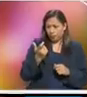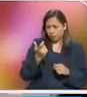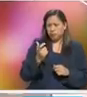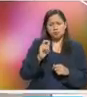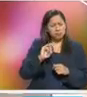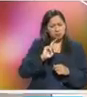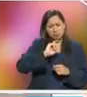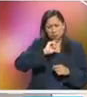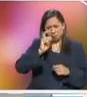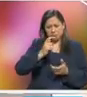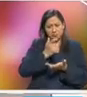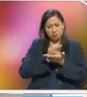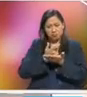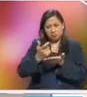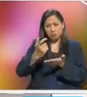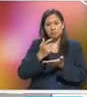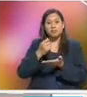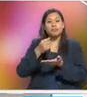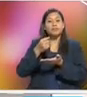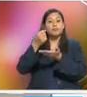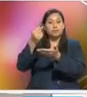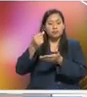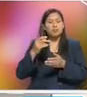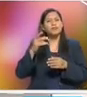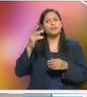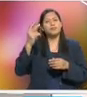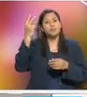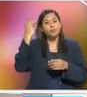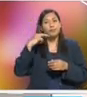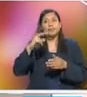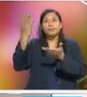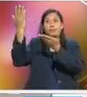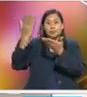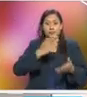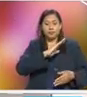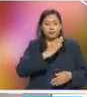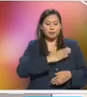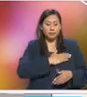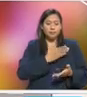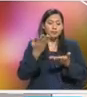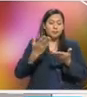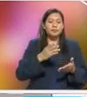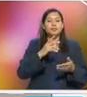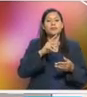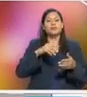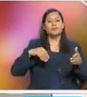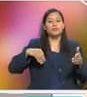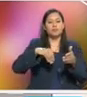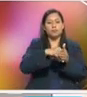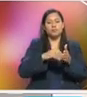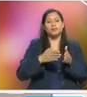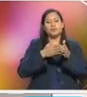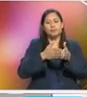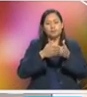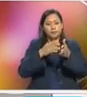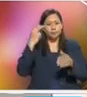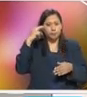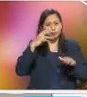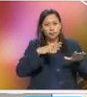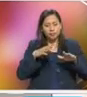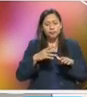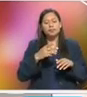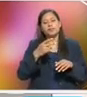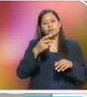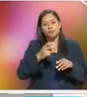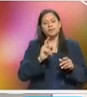Verona y tras una larga pero larguísima travesía desde España llegó al puerto de Veracruz, sitio en el que se subió a